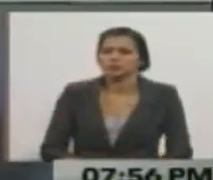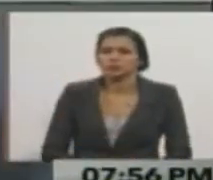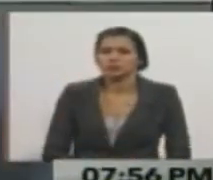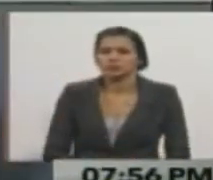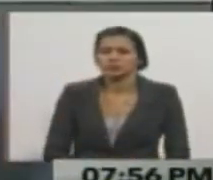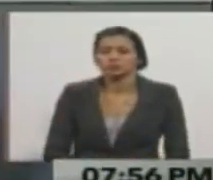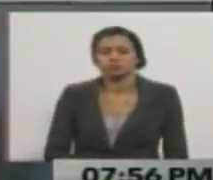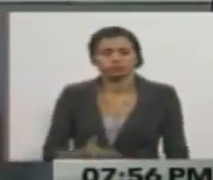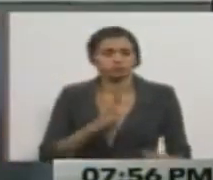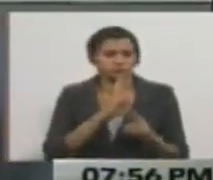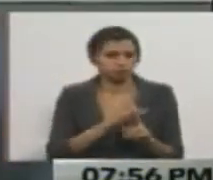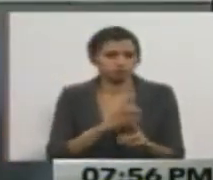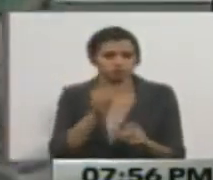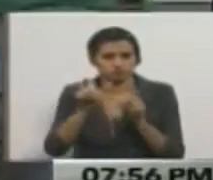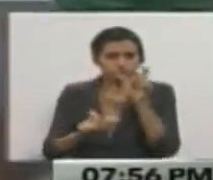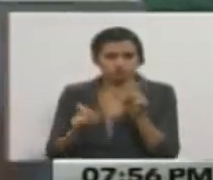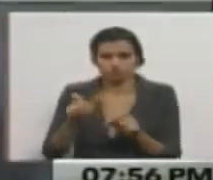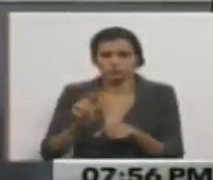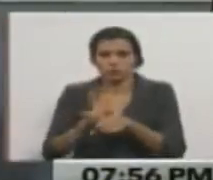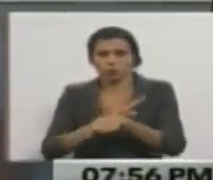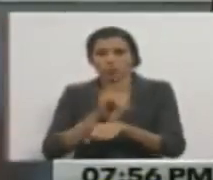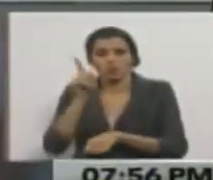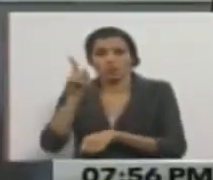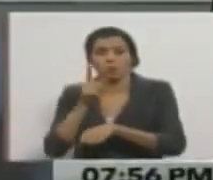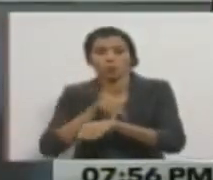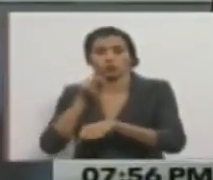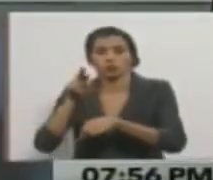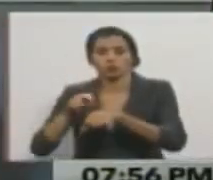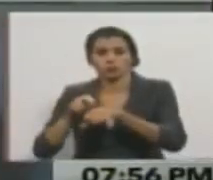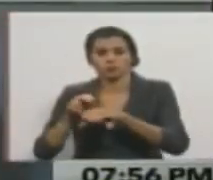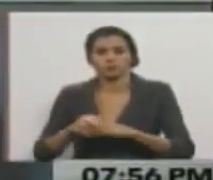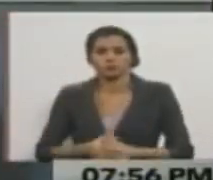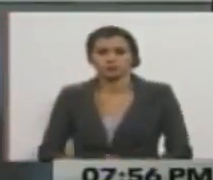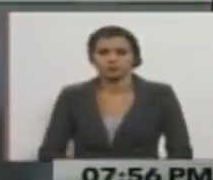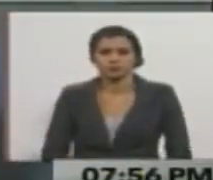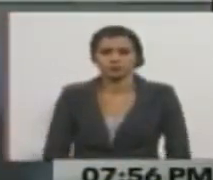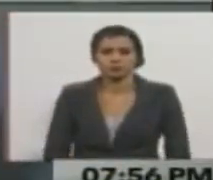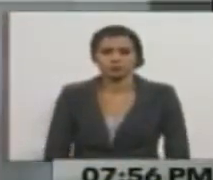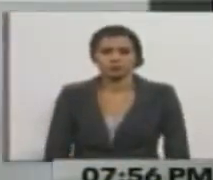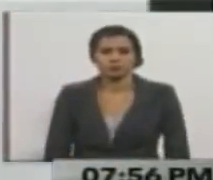Esta fue la respuesta. La Iguana en Puerto Rico.